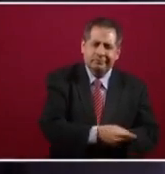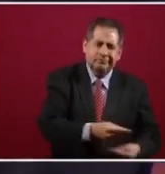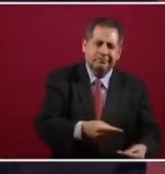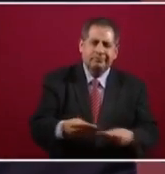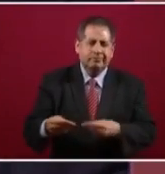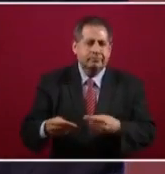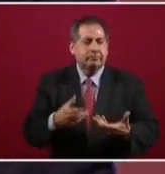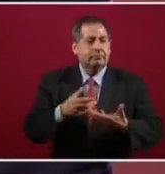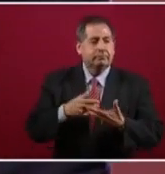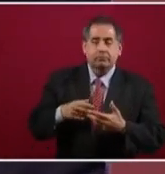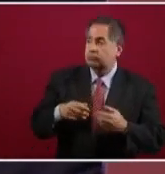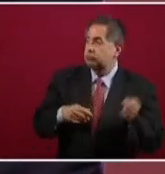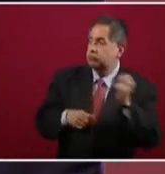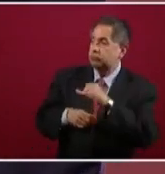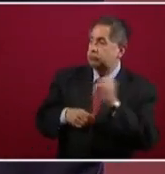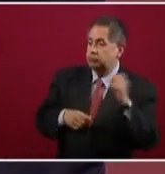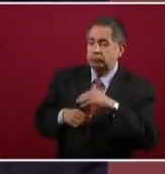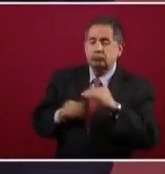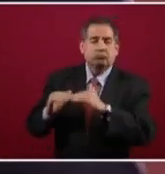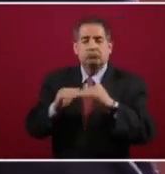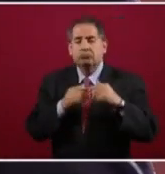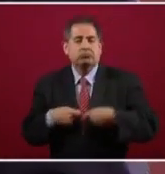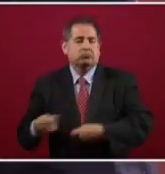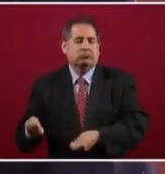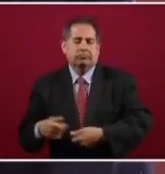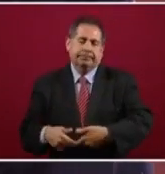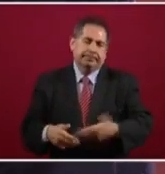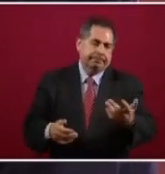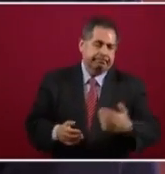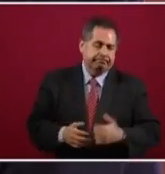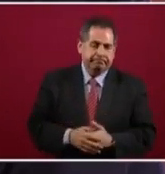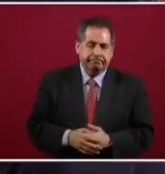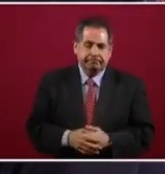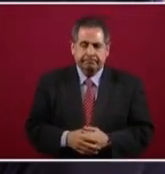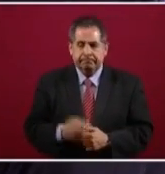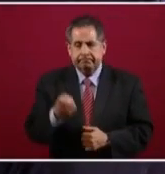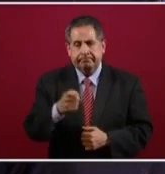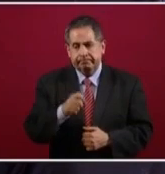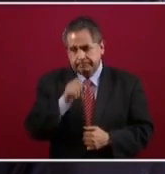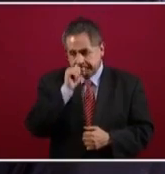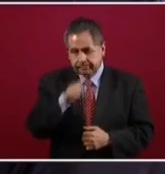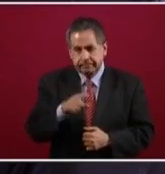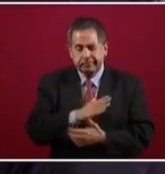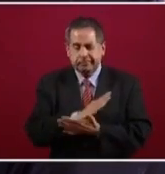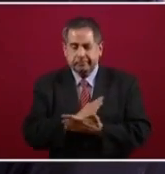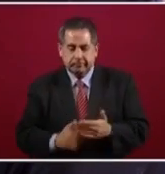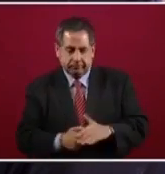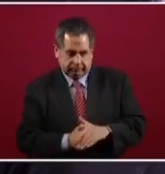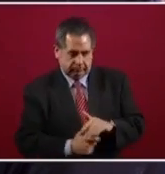Ahí empezó lo de las partidas de moche.